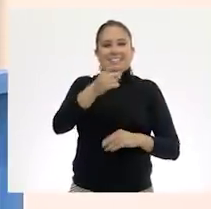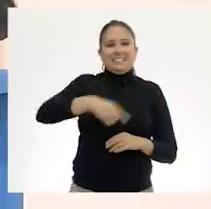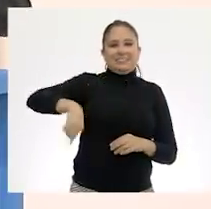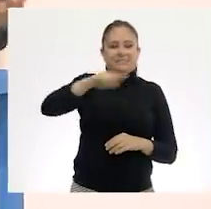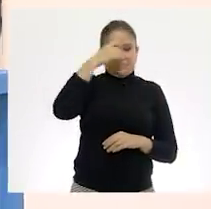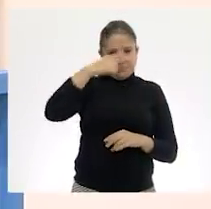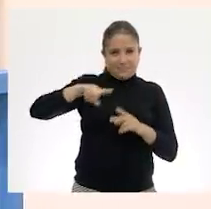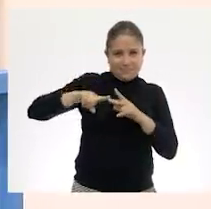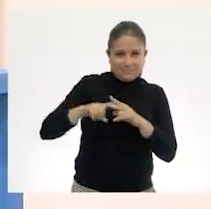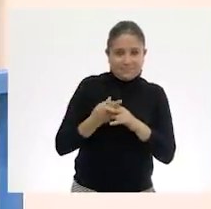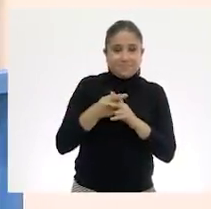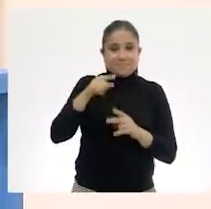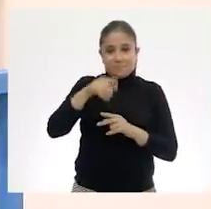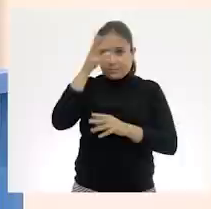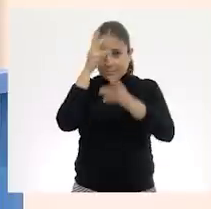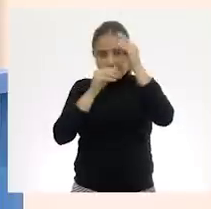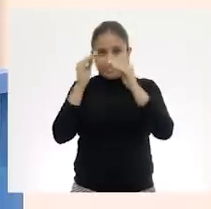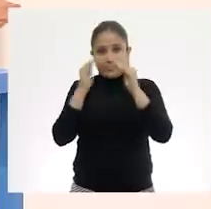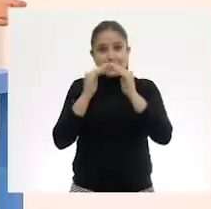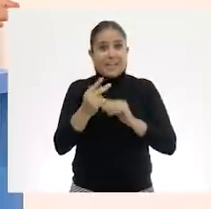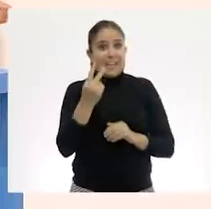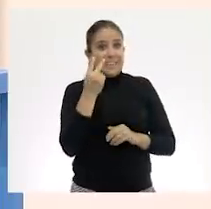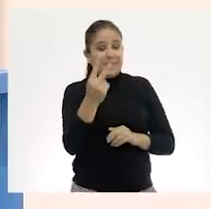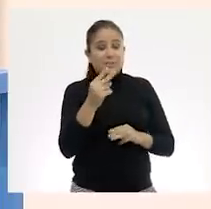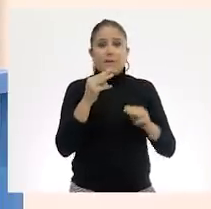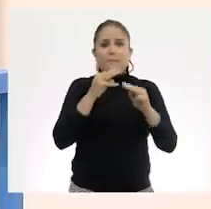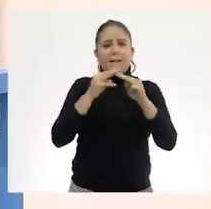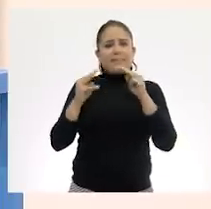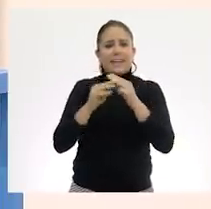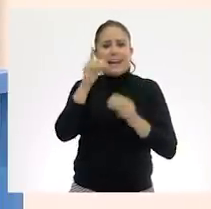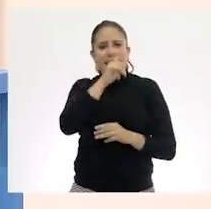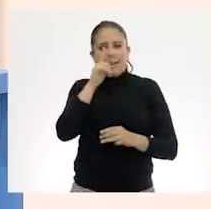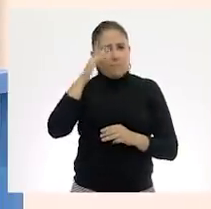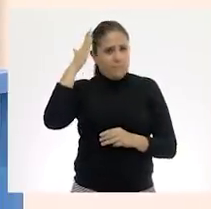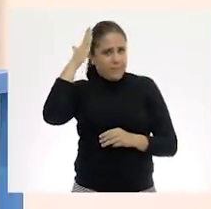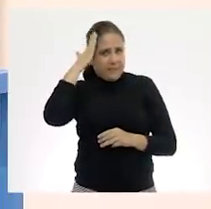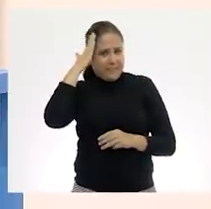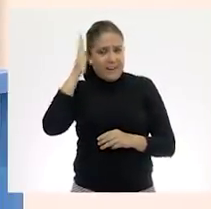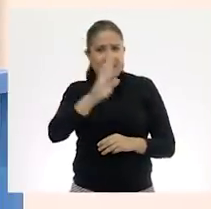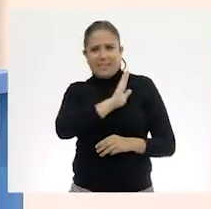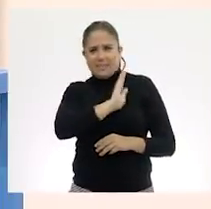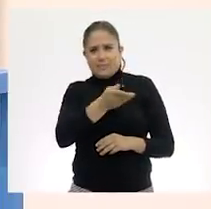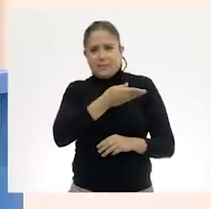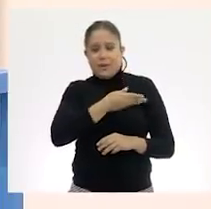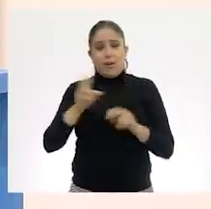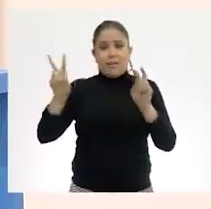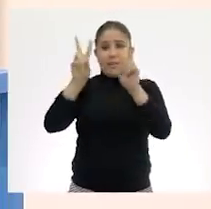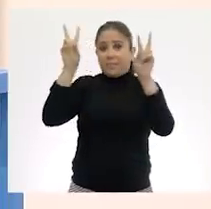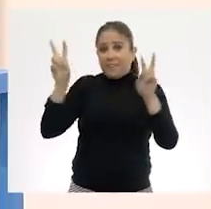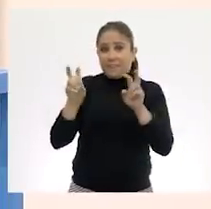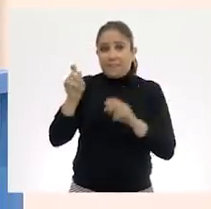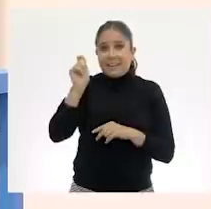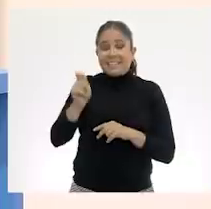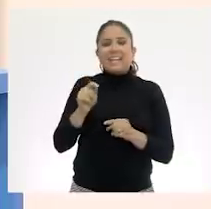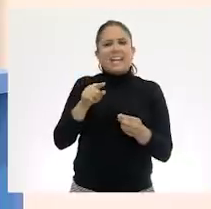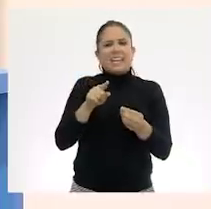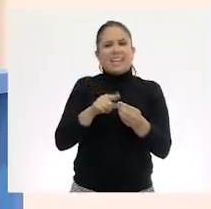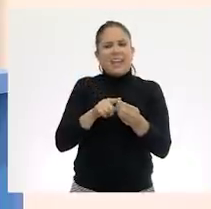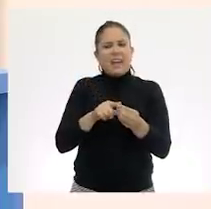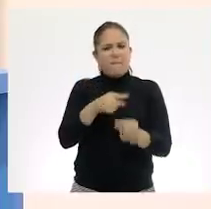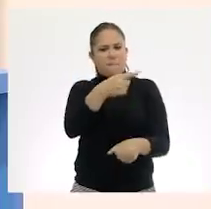para comenzar. Esto es Aprende en Casa 2, la asignatura es Lengua Materna Español y el tema es ¿quién